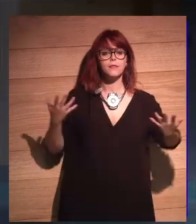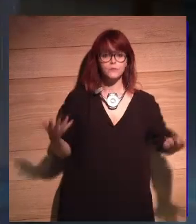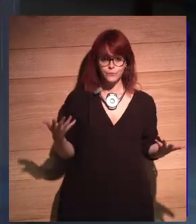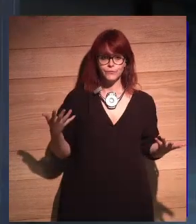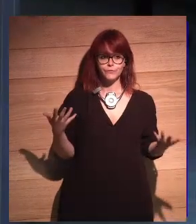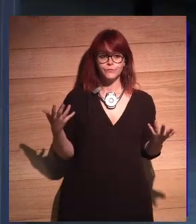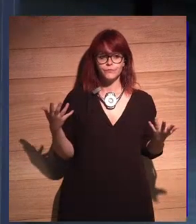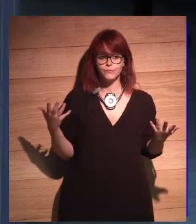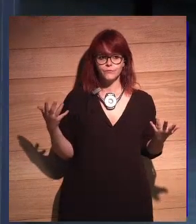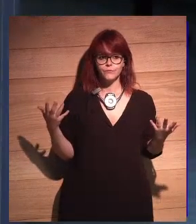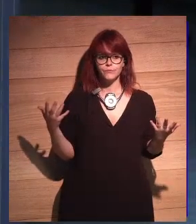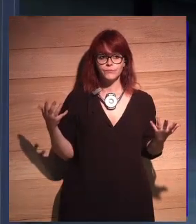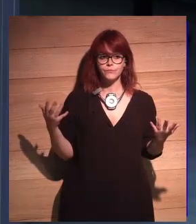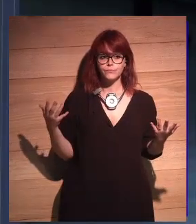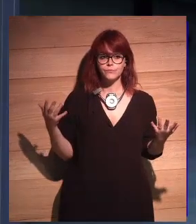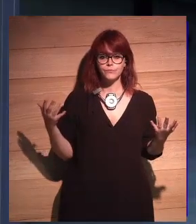Entonces,